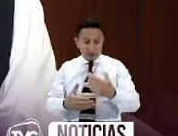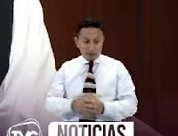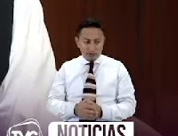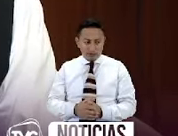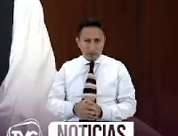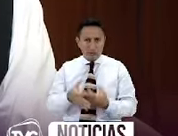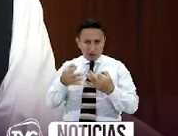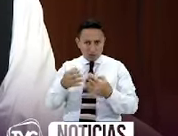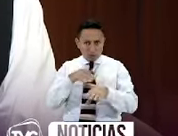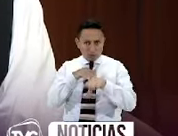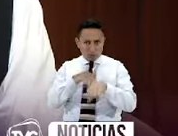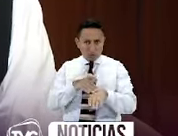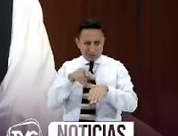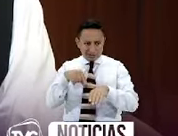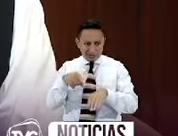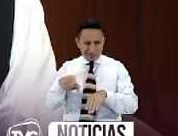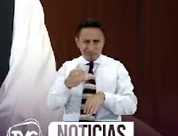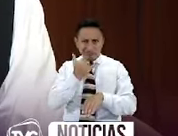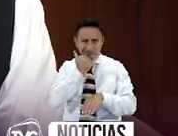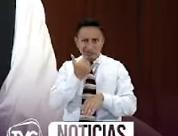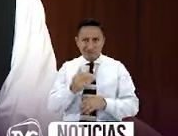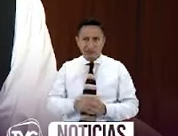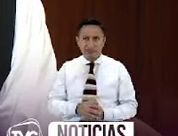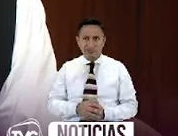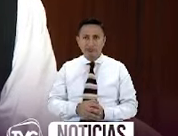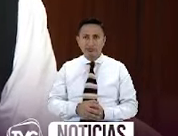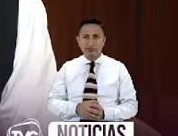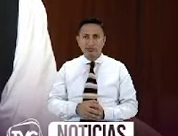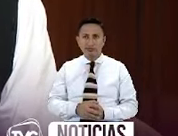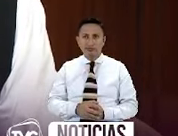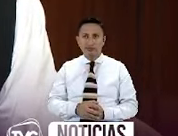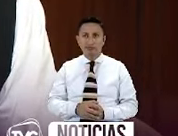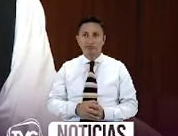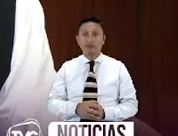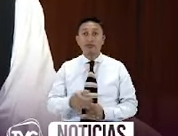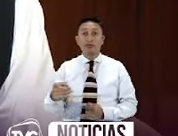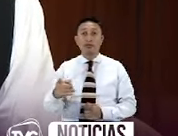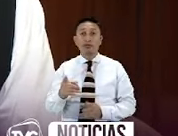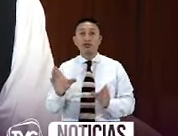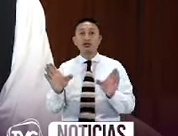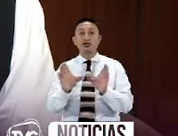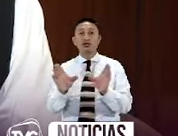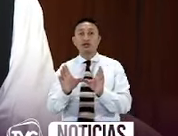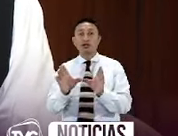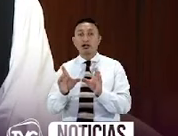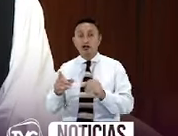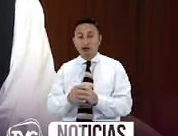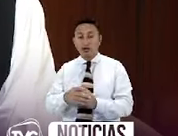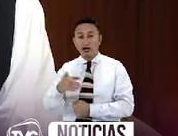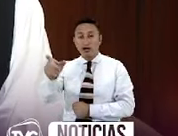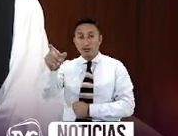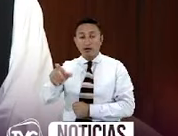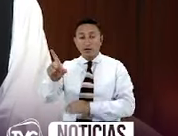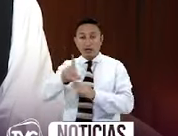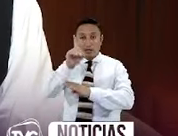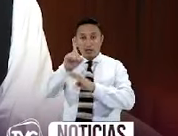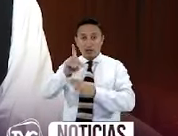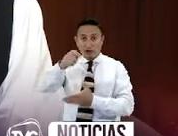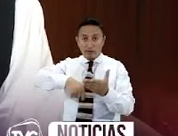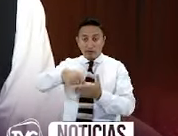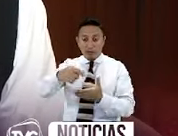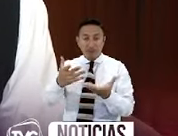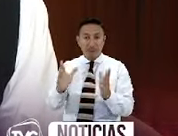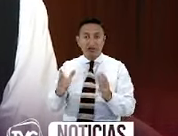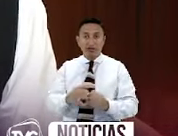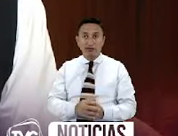tenía varias inconsistencias, perdón, dentro de las cuales estaba el certificado que no tenía firma de la directora de talento humano,